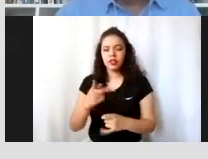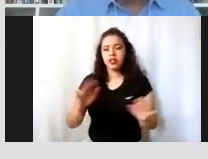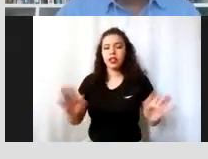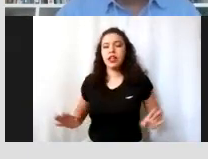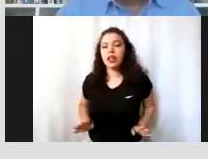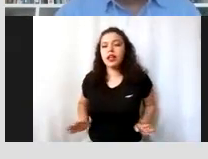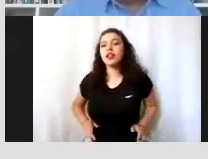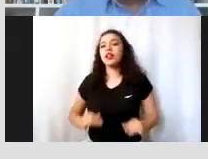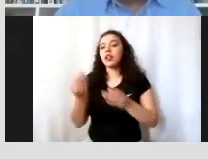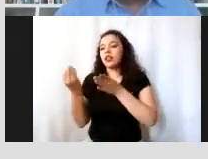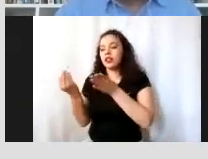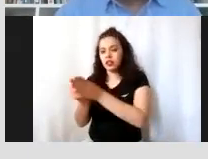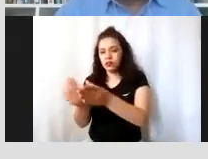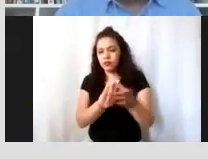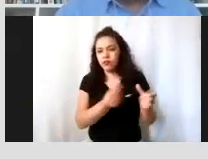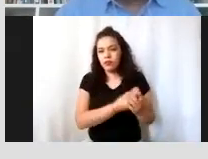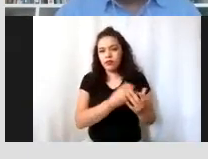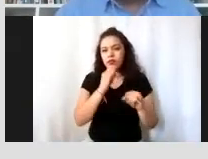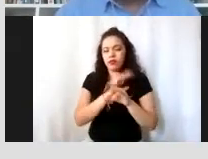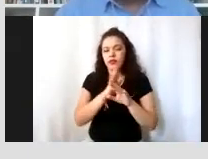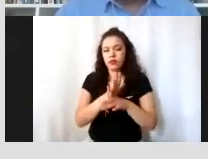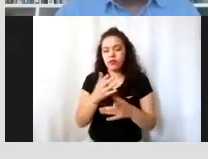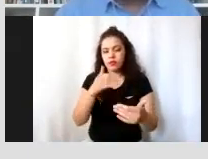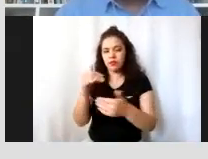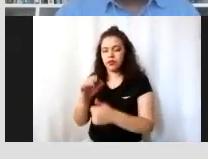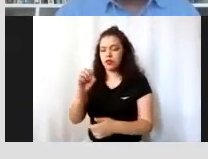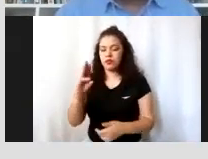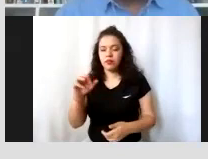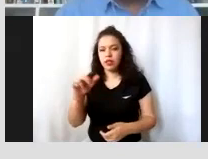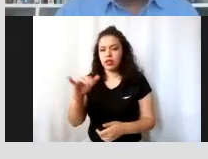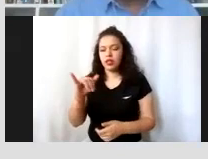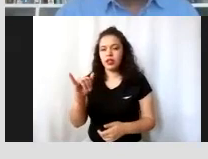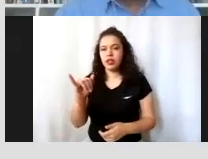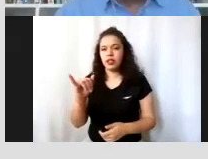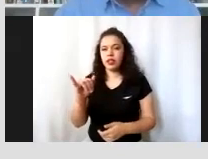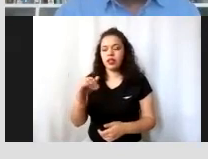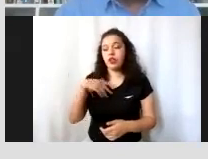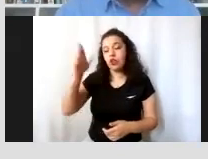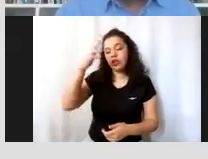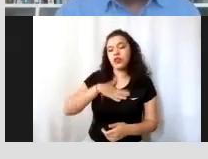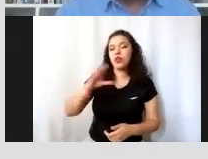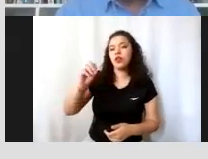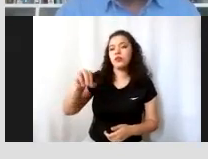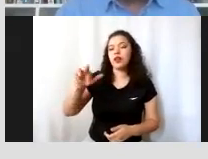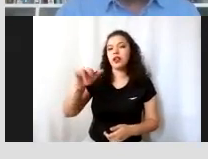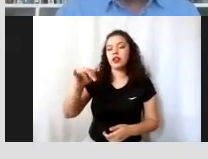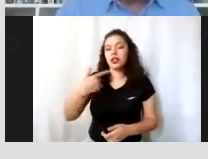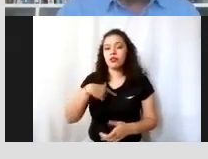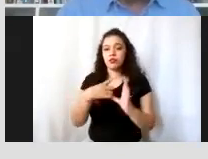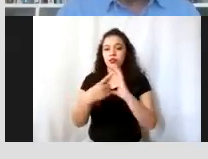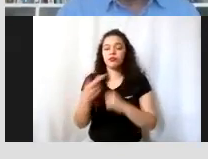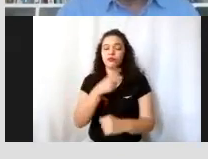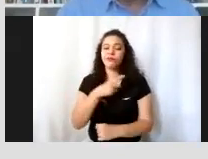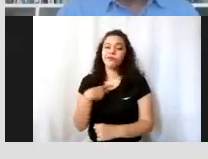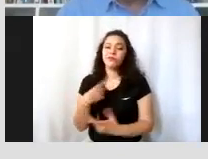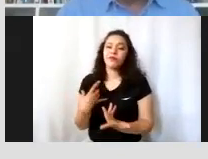recabados. Luego, Omaira Guadalupe Ruiz Torres, hola, soy Omaira, me tengo que ir, ok, pues